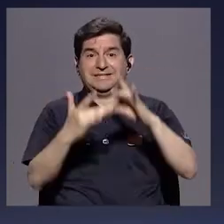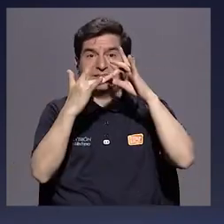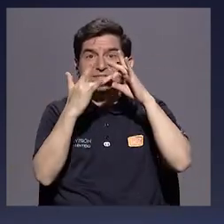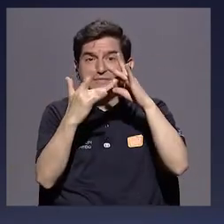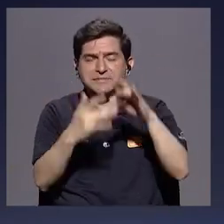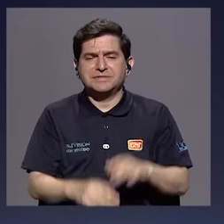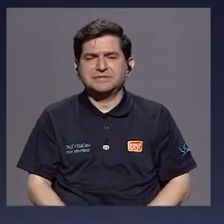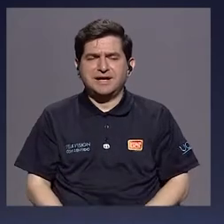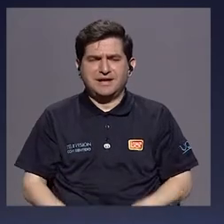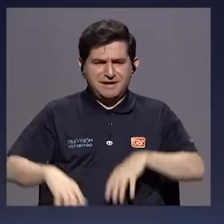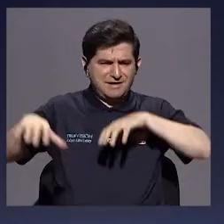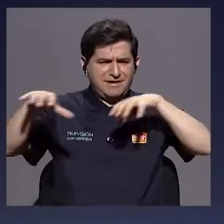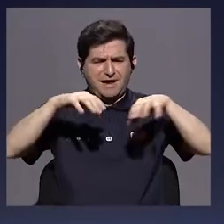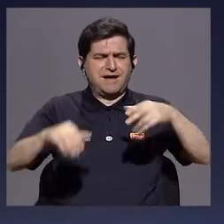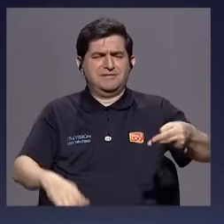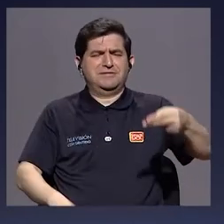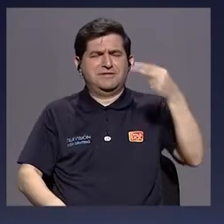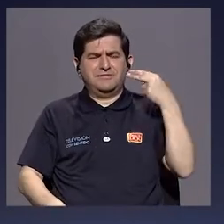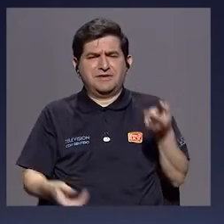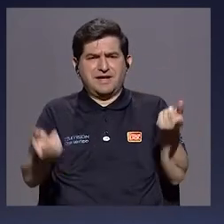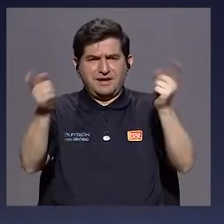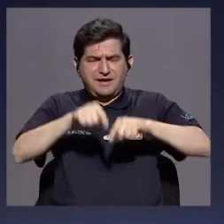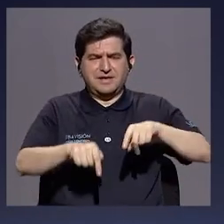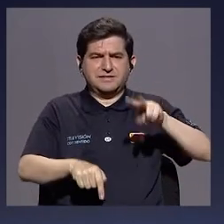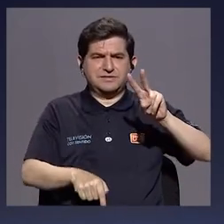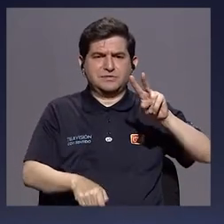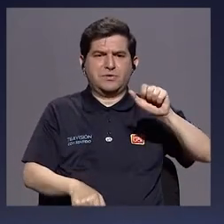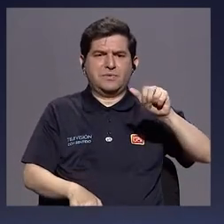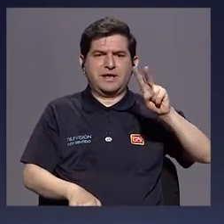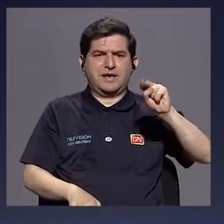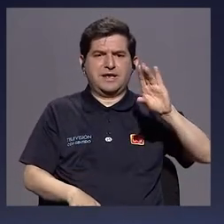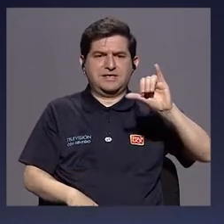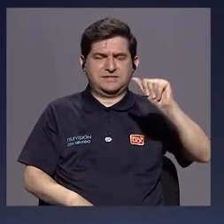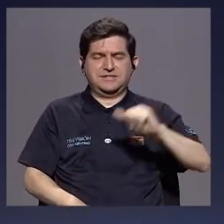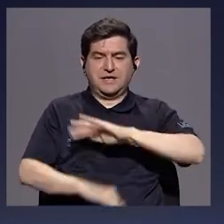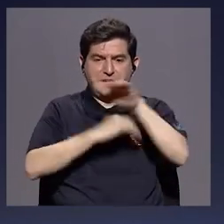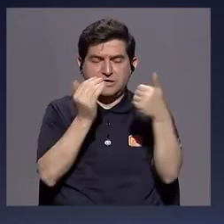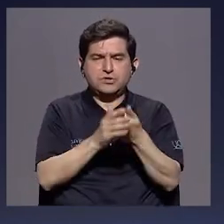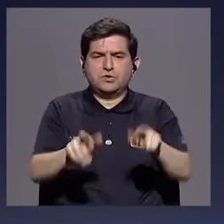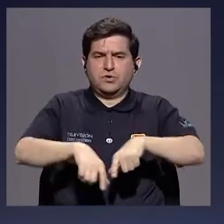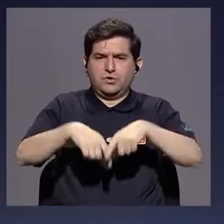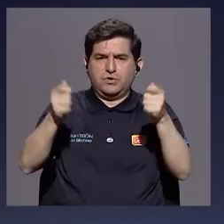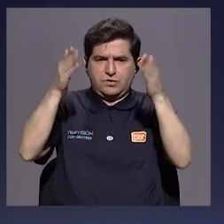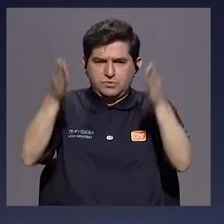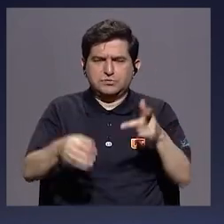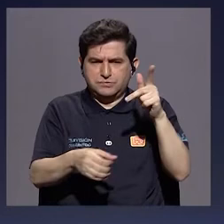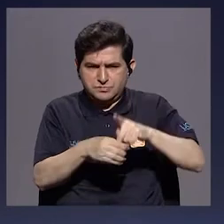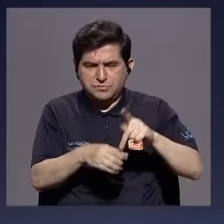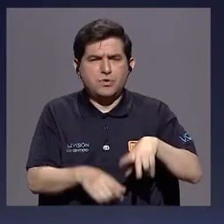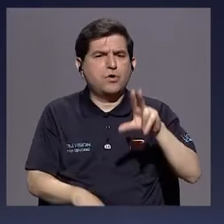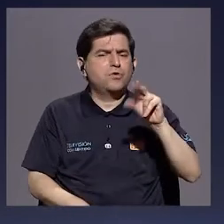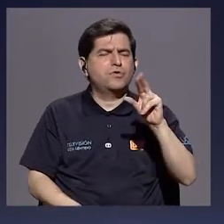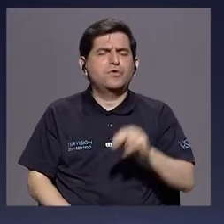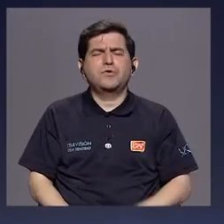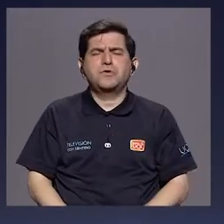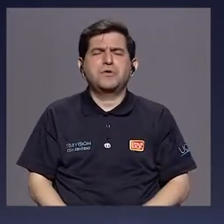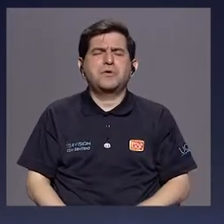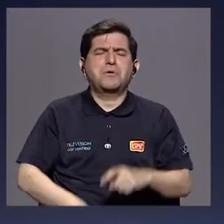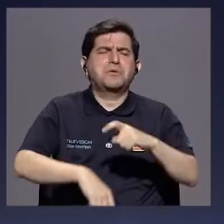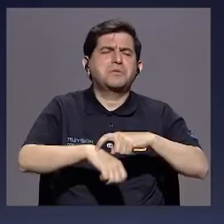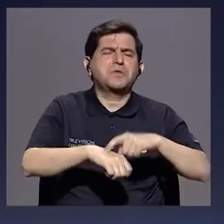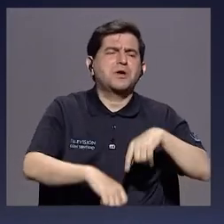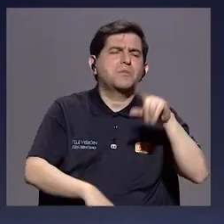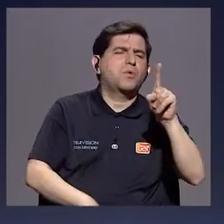una bienal con tanta historia como la de venecia toda la prensa está ahí y no es una exposición que usualmente